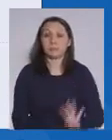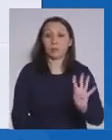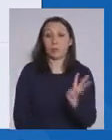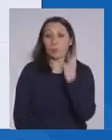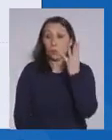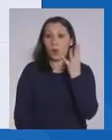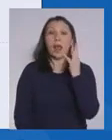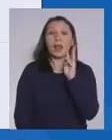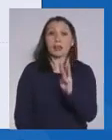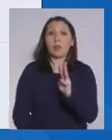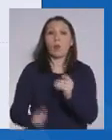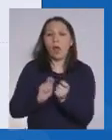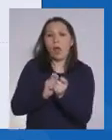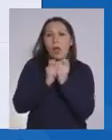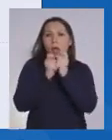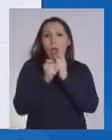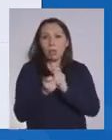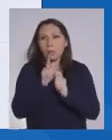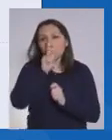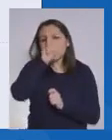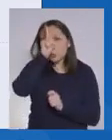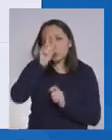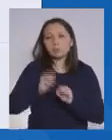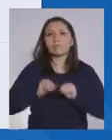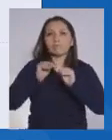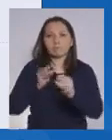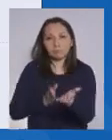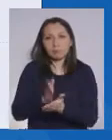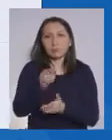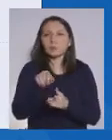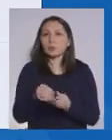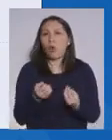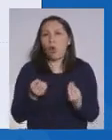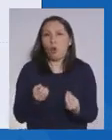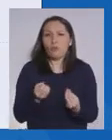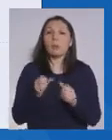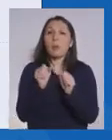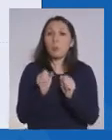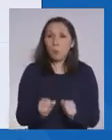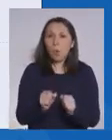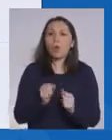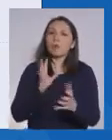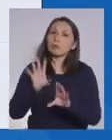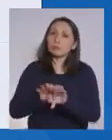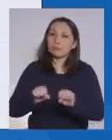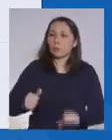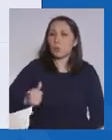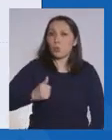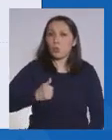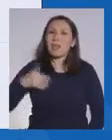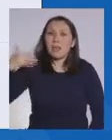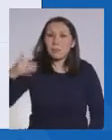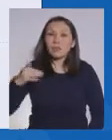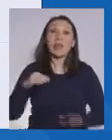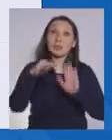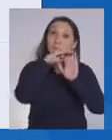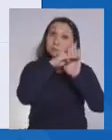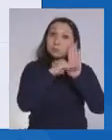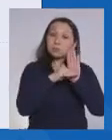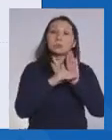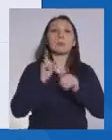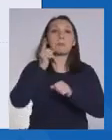ministro es adaptar e implementar esto tiene que obviamente poder llevarse a cabo es clave que las medidas que se